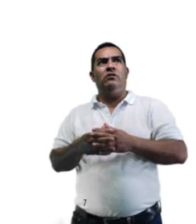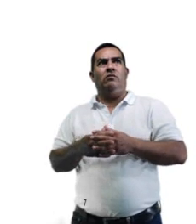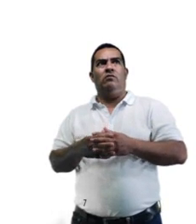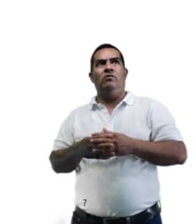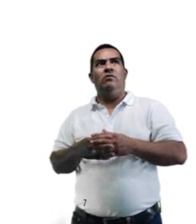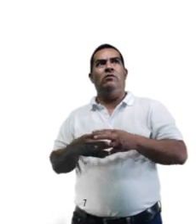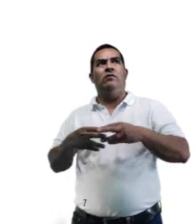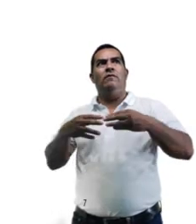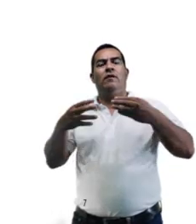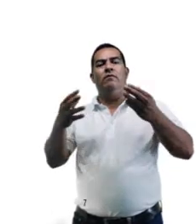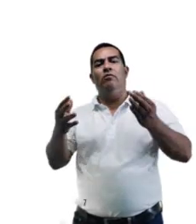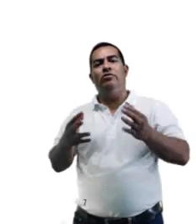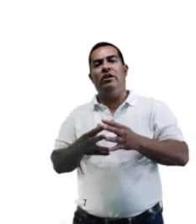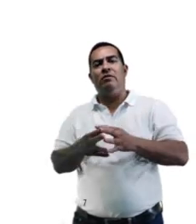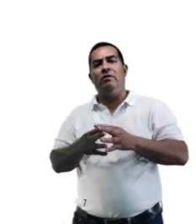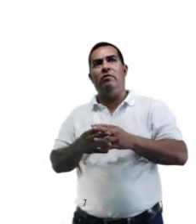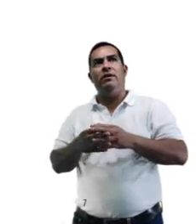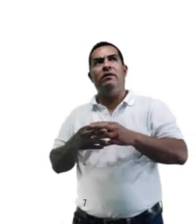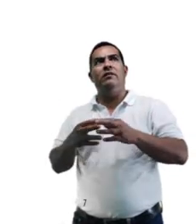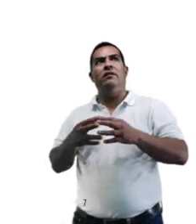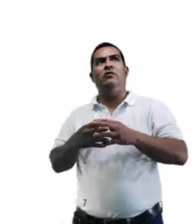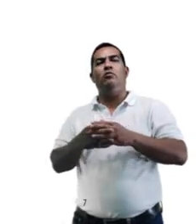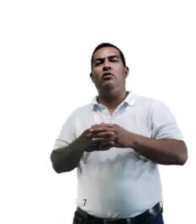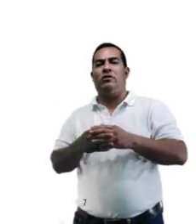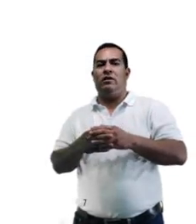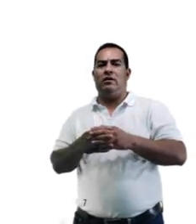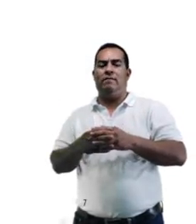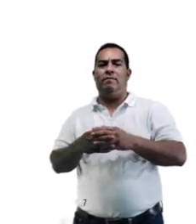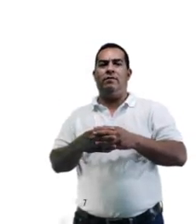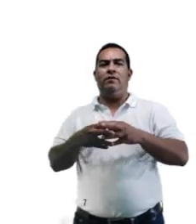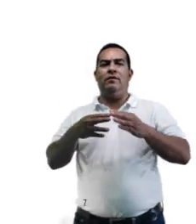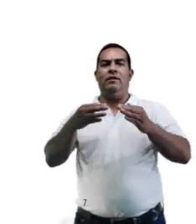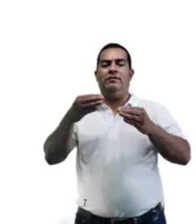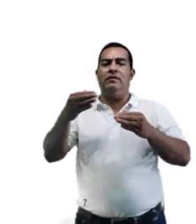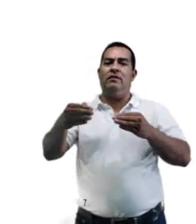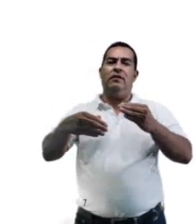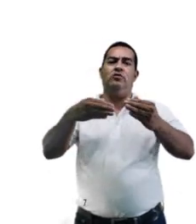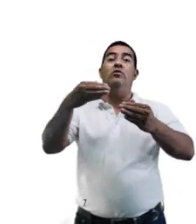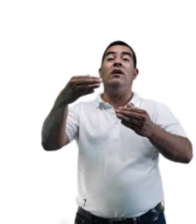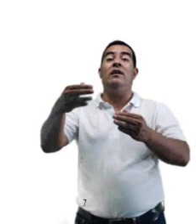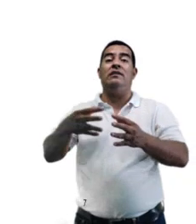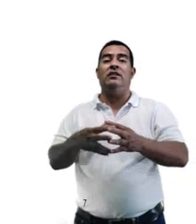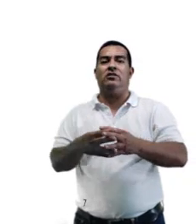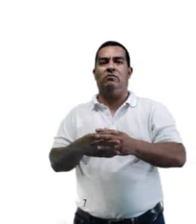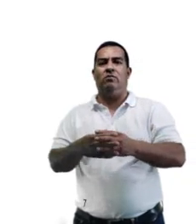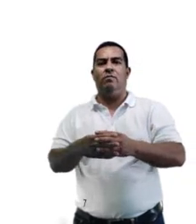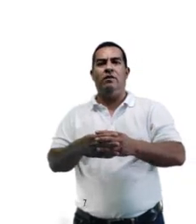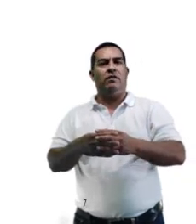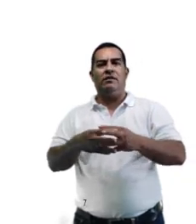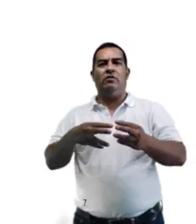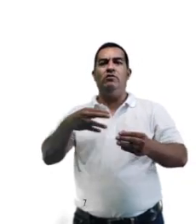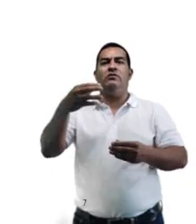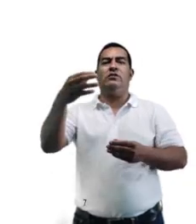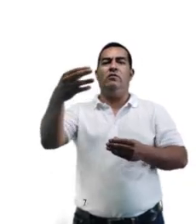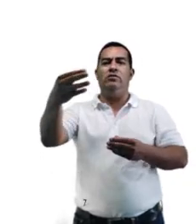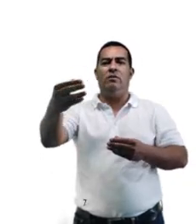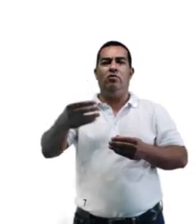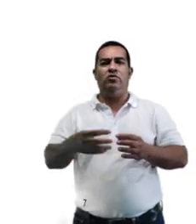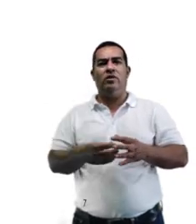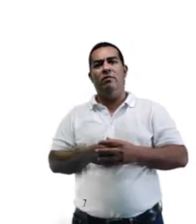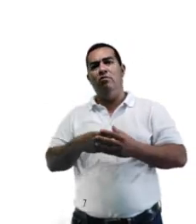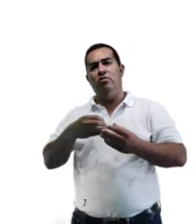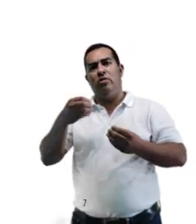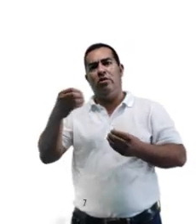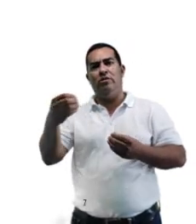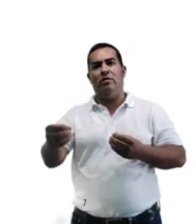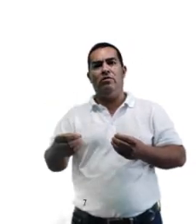Número 5. Un término ahí, networking. Este es un anglicismo que se usa